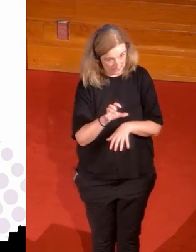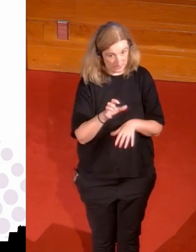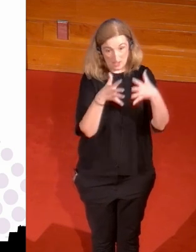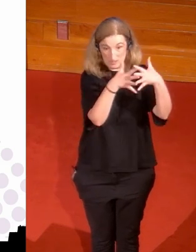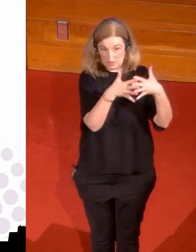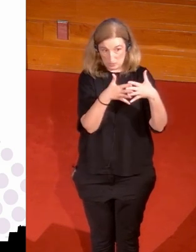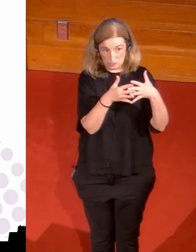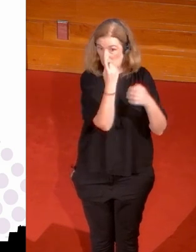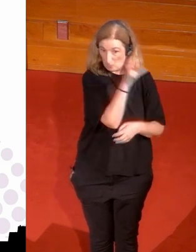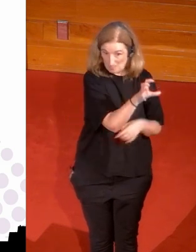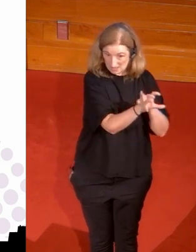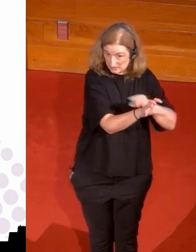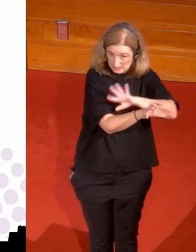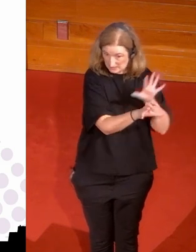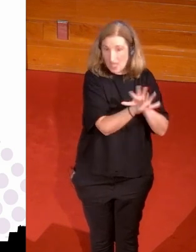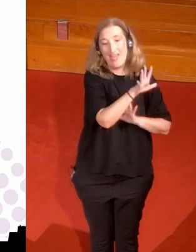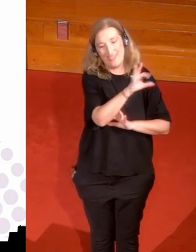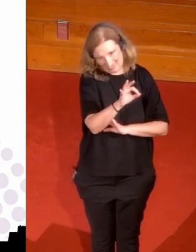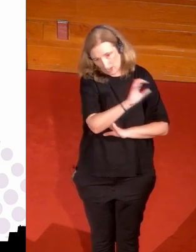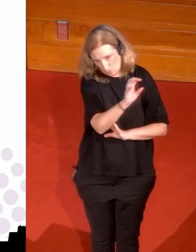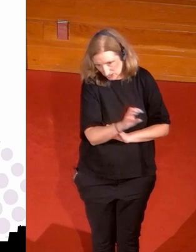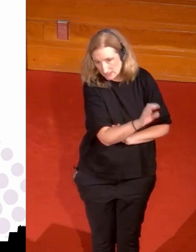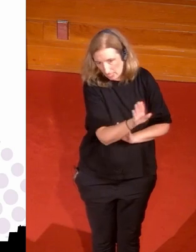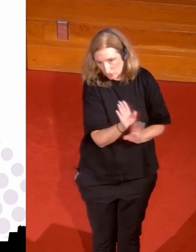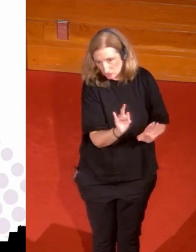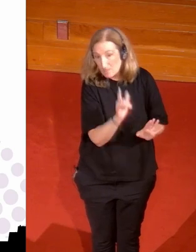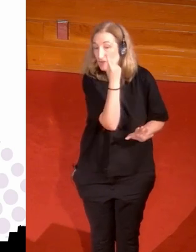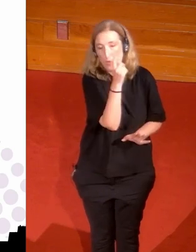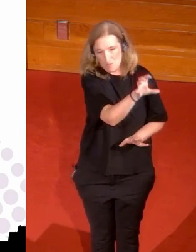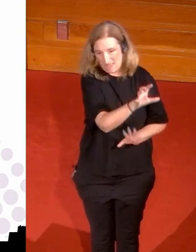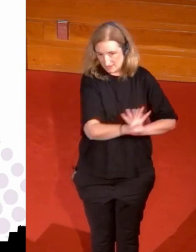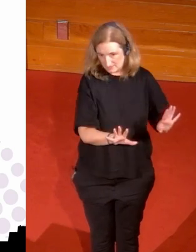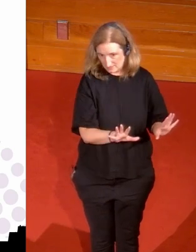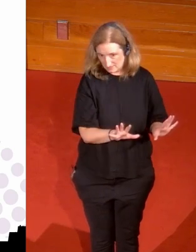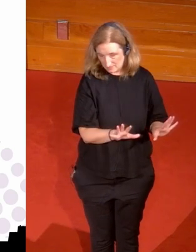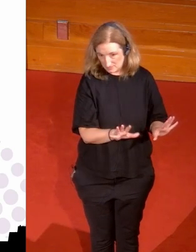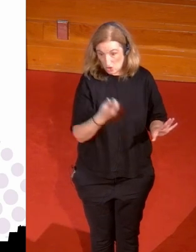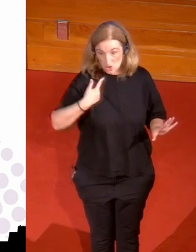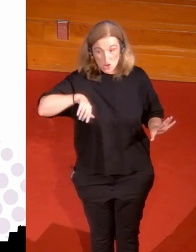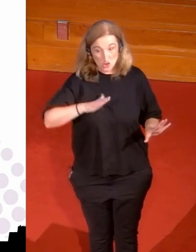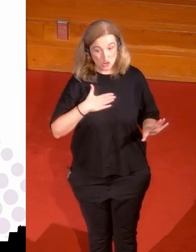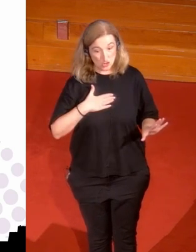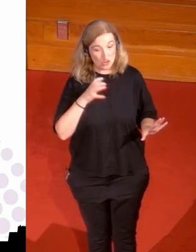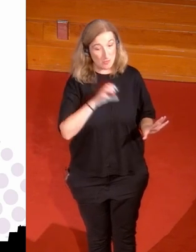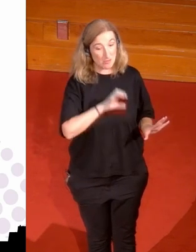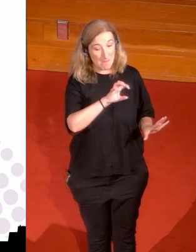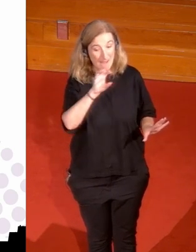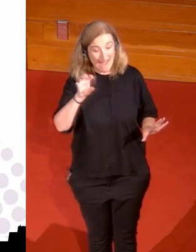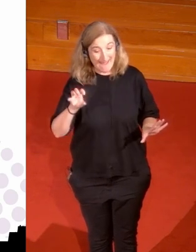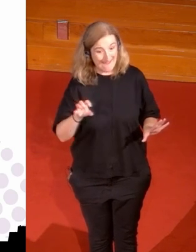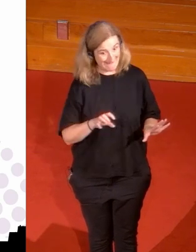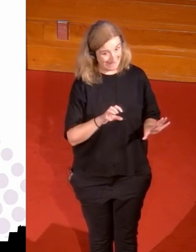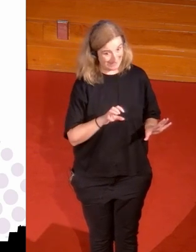Unidos es un país son 50 estados pero es un país Nosotros somos